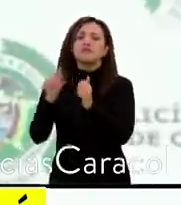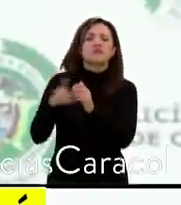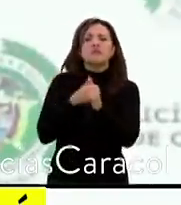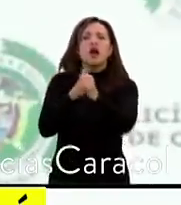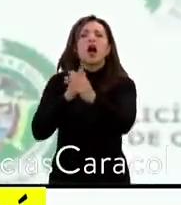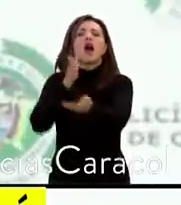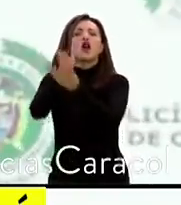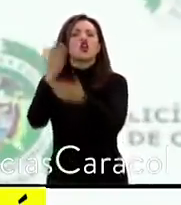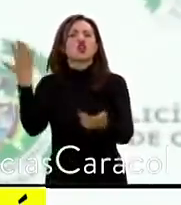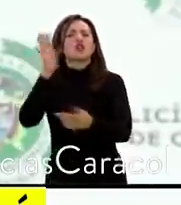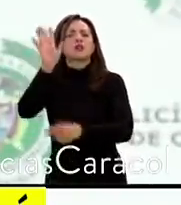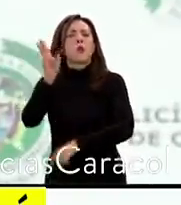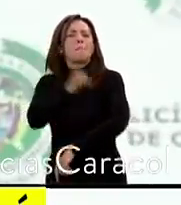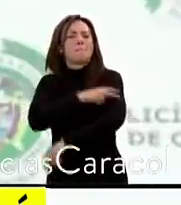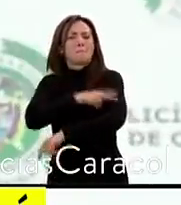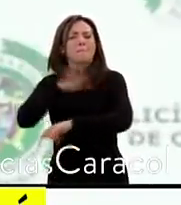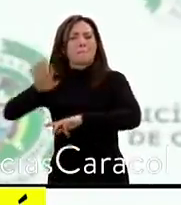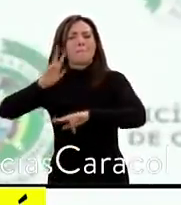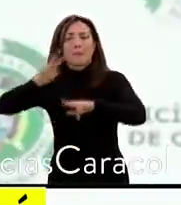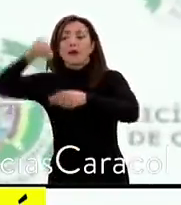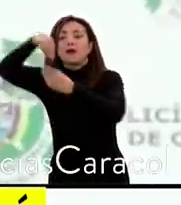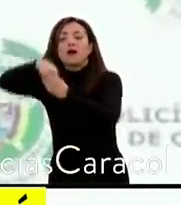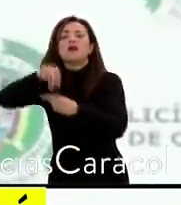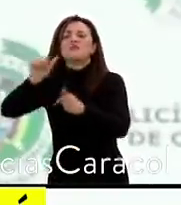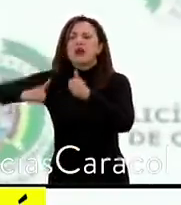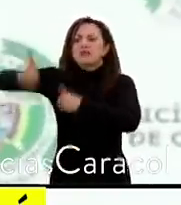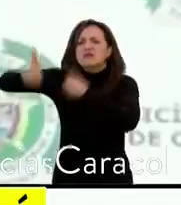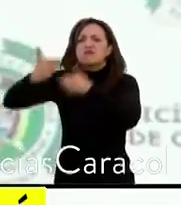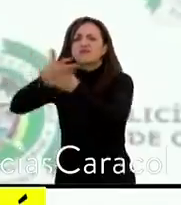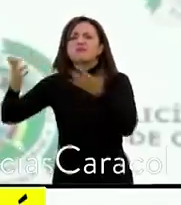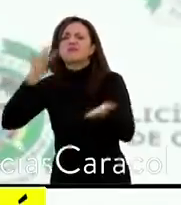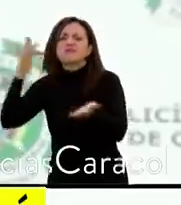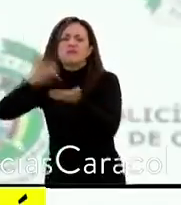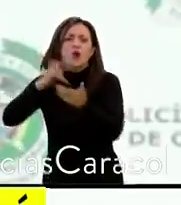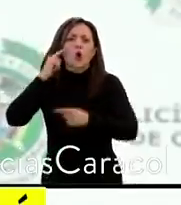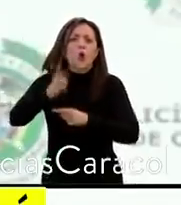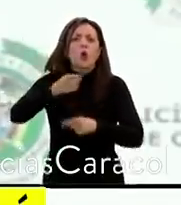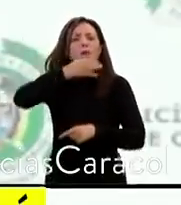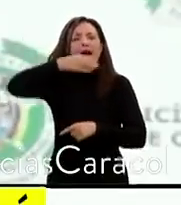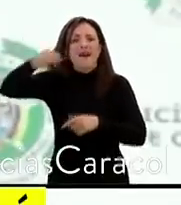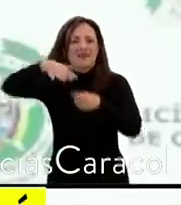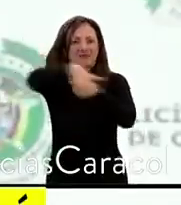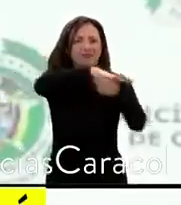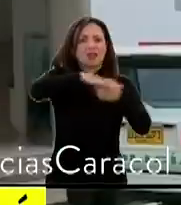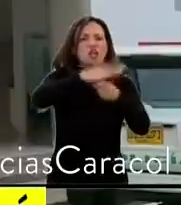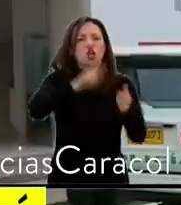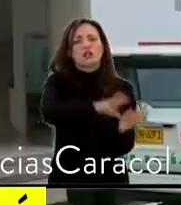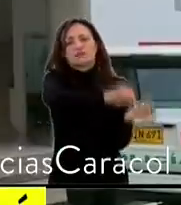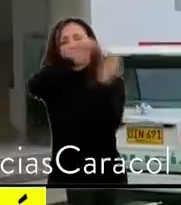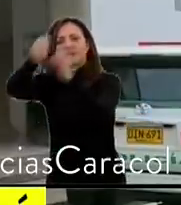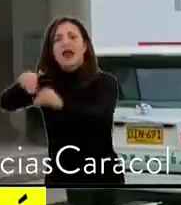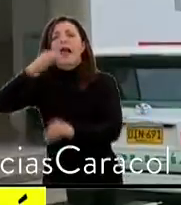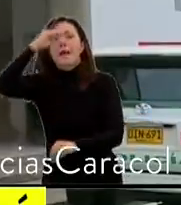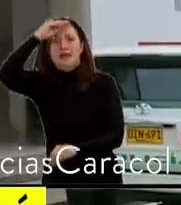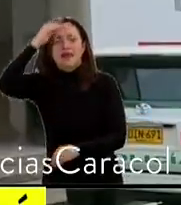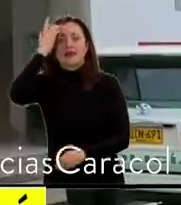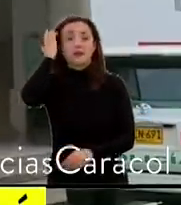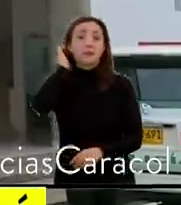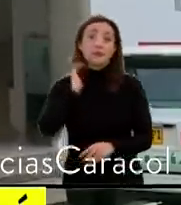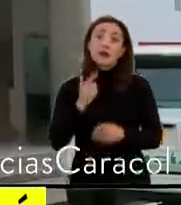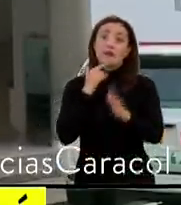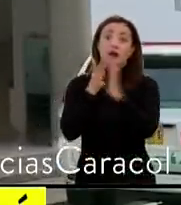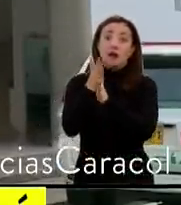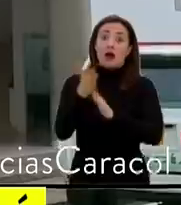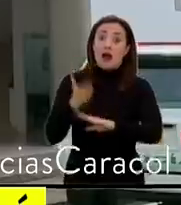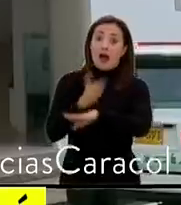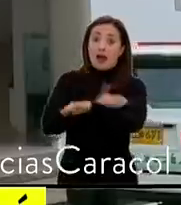personería municipal y demás entidades gubernamentales para la salida de sus hijos del municipio hacia la ciudad de Medellín. Según las autoridades, los